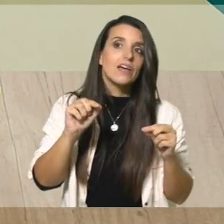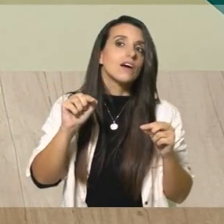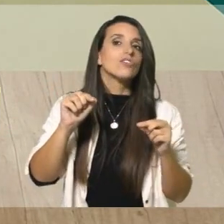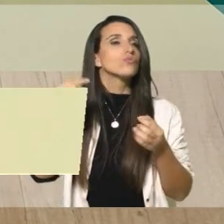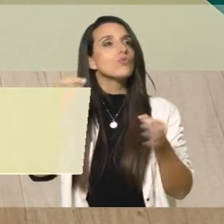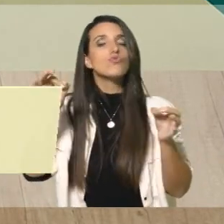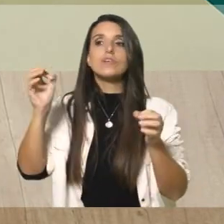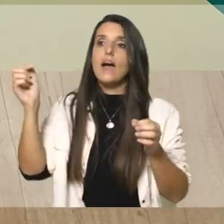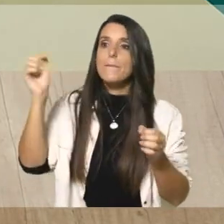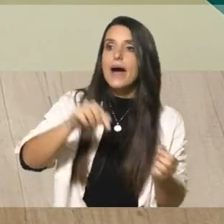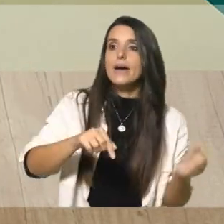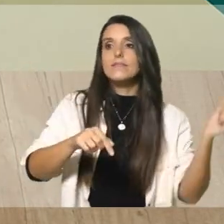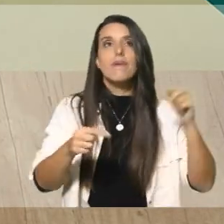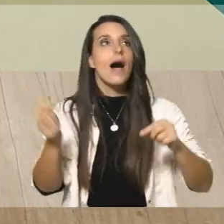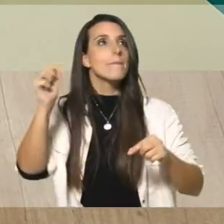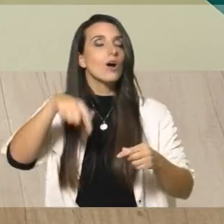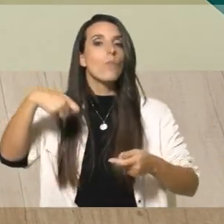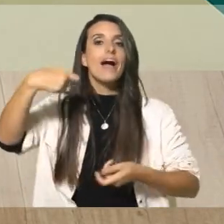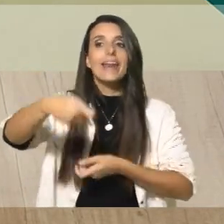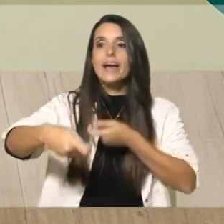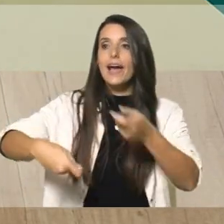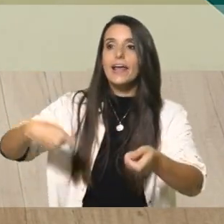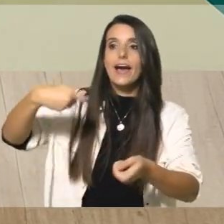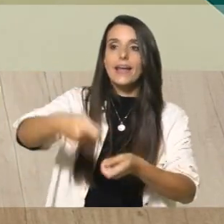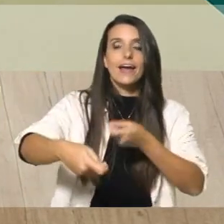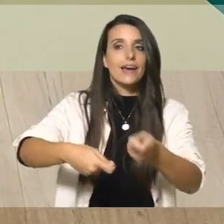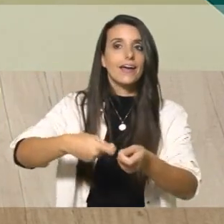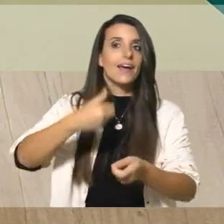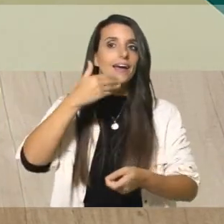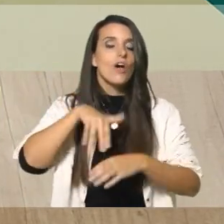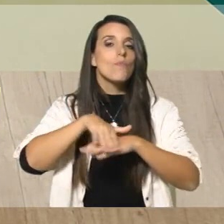demás. Eso es como el motor.